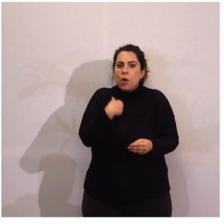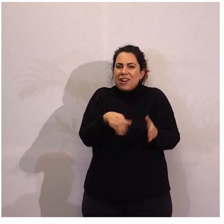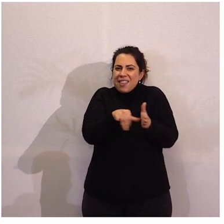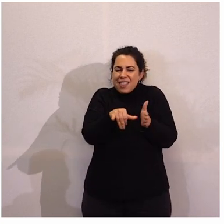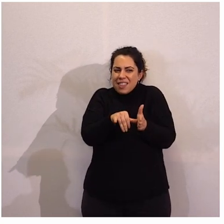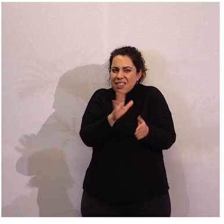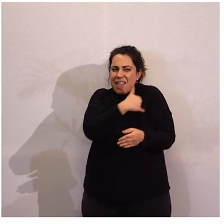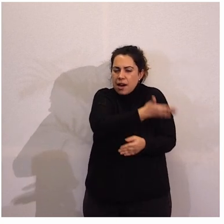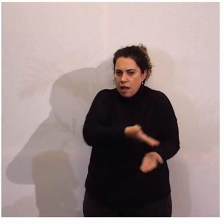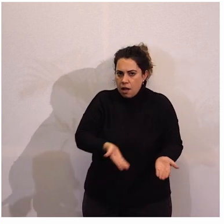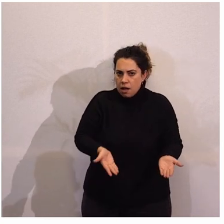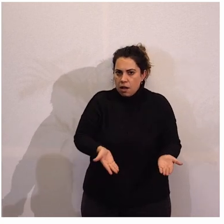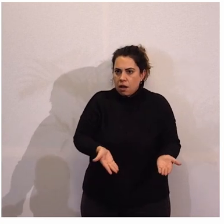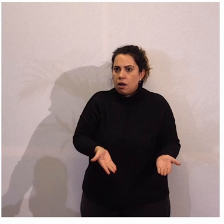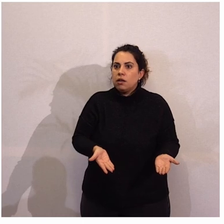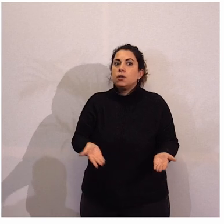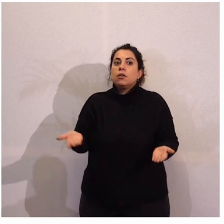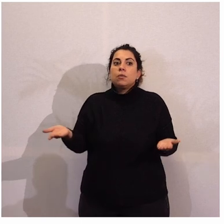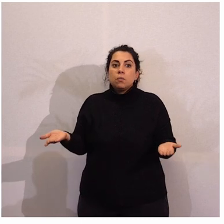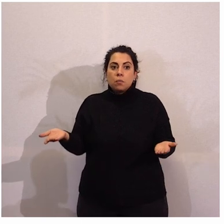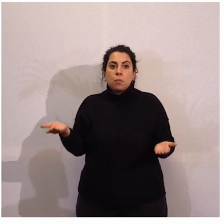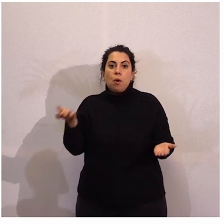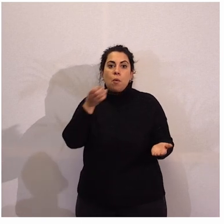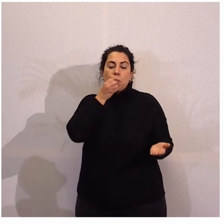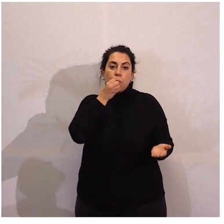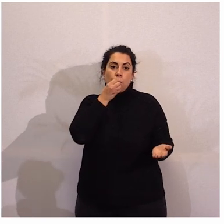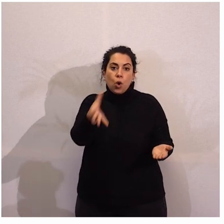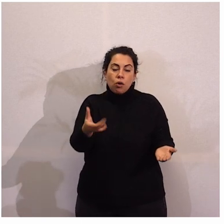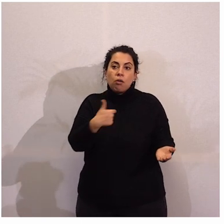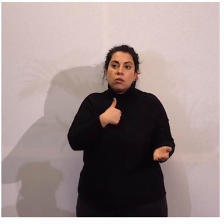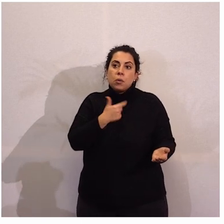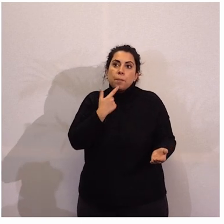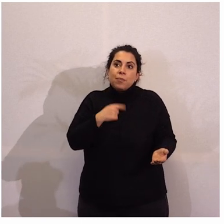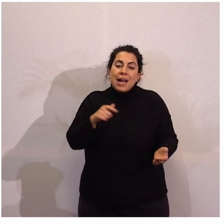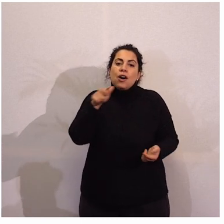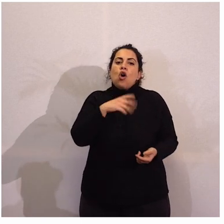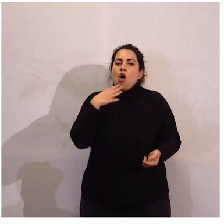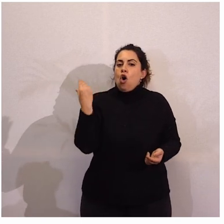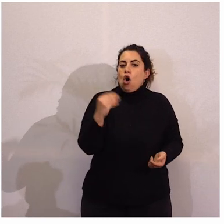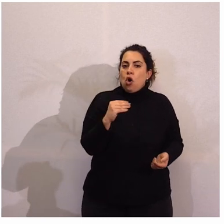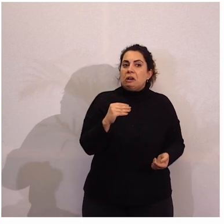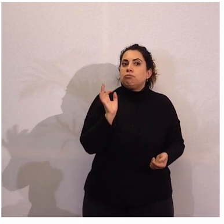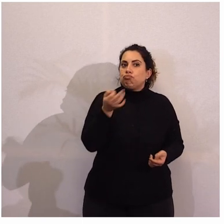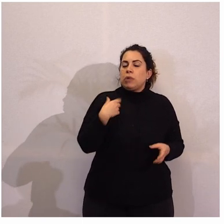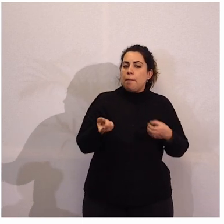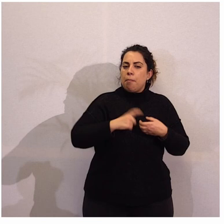cercanía. Entonces, bueno, yo diría que la gente joven participa